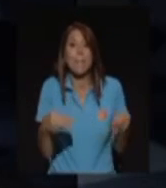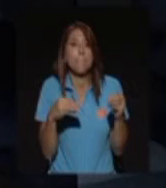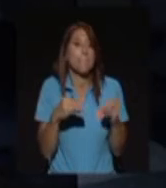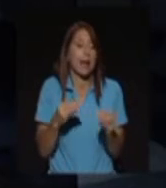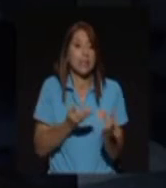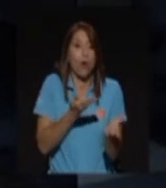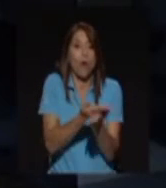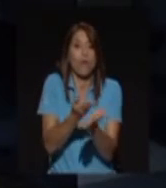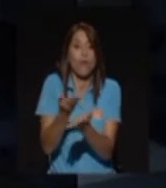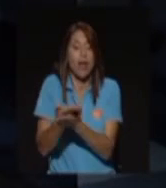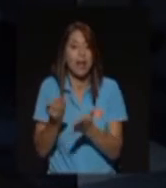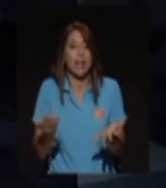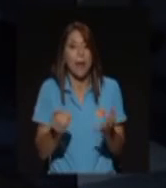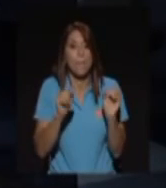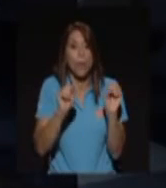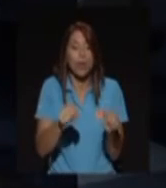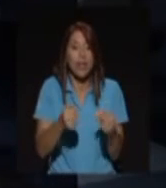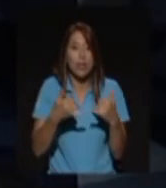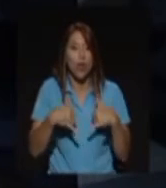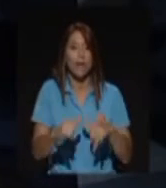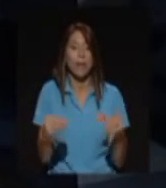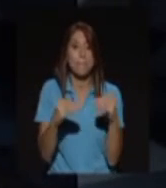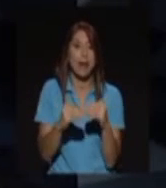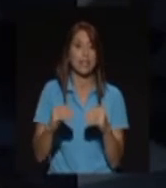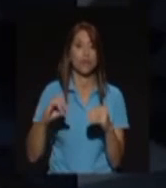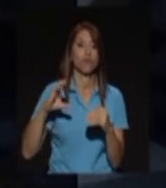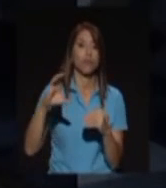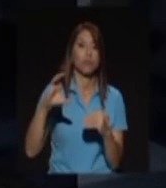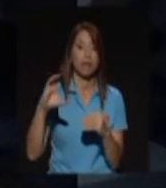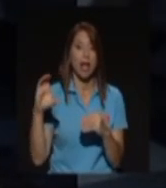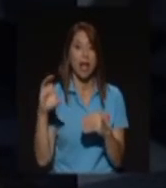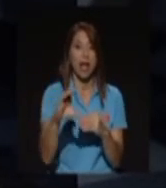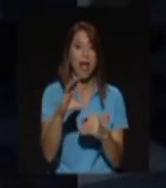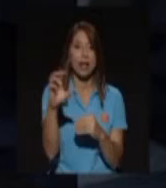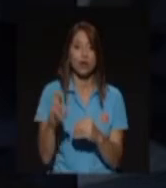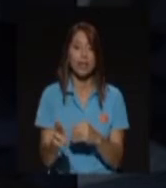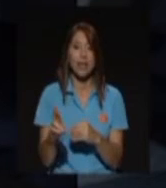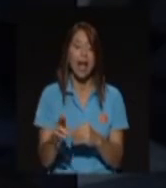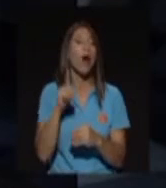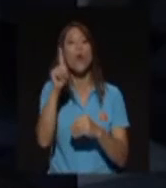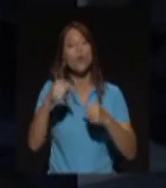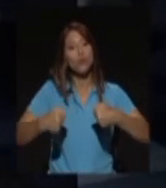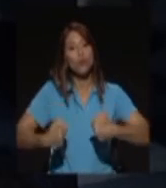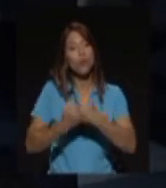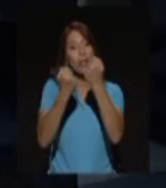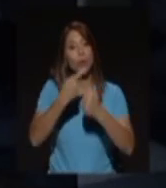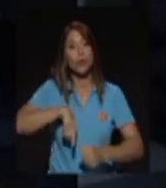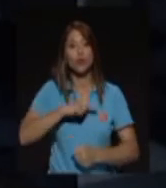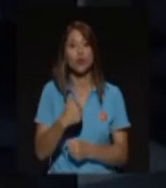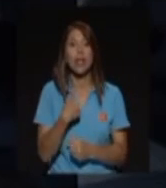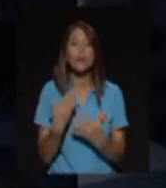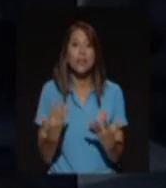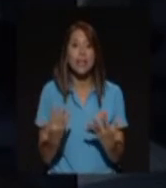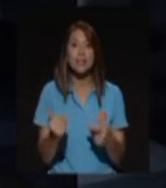podrían aumentar sus inversiones todavía en Costa Rica. Por eso uno de los grandes retos que tenemos es la